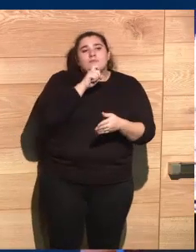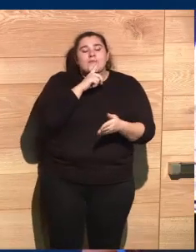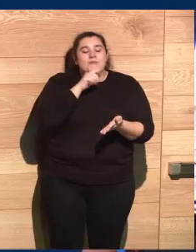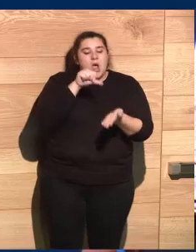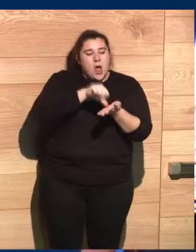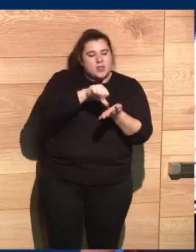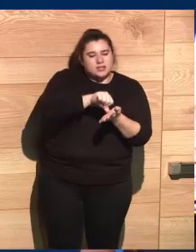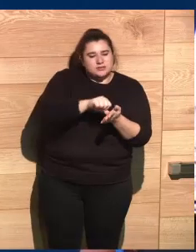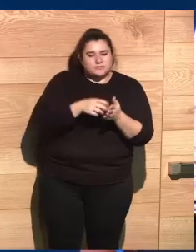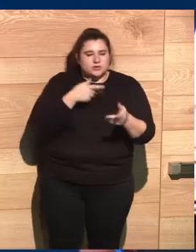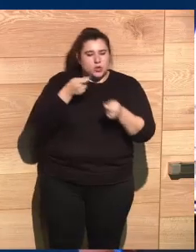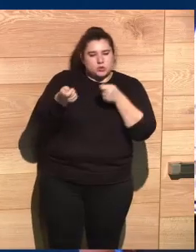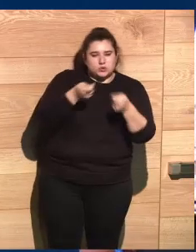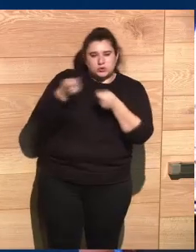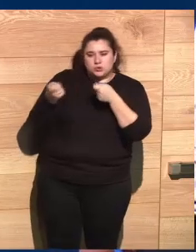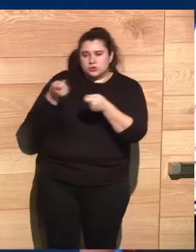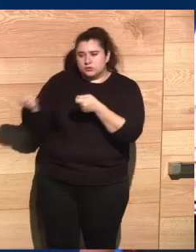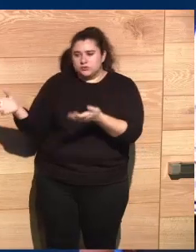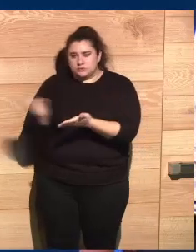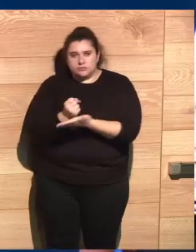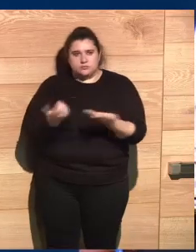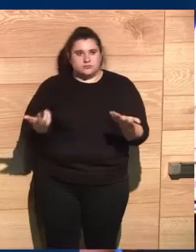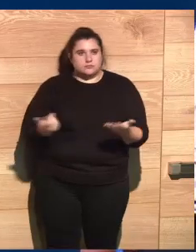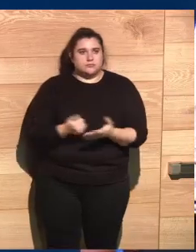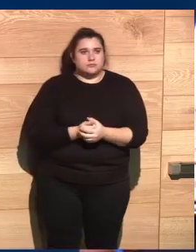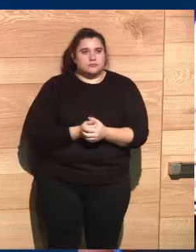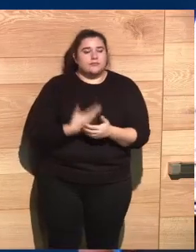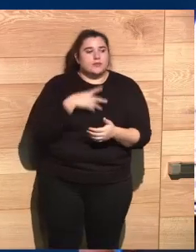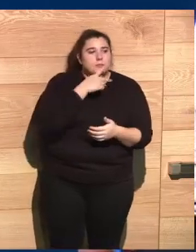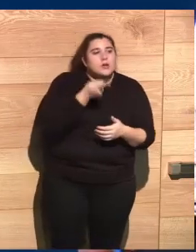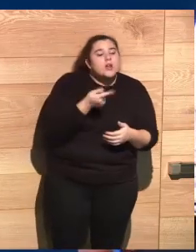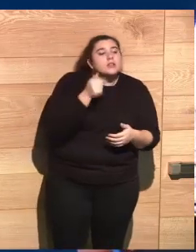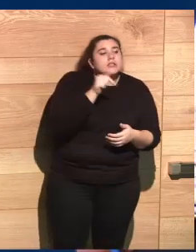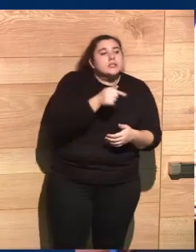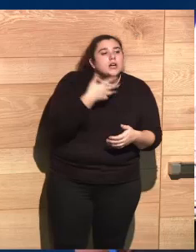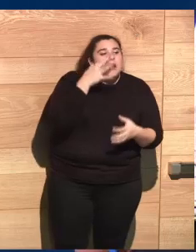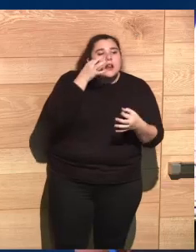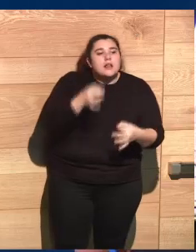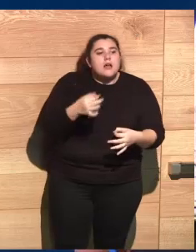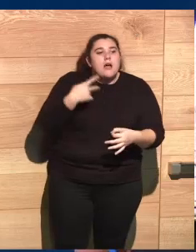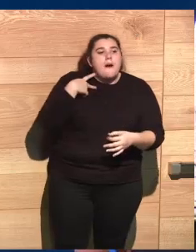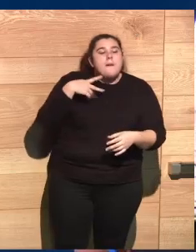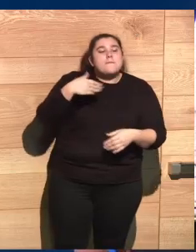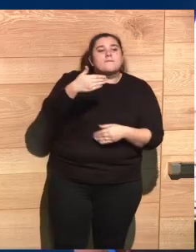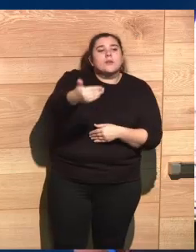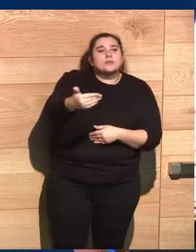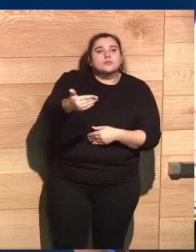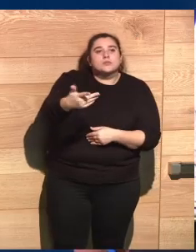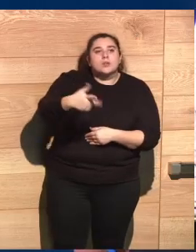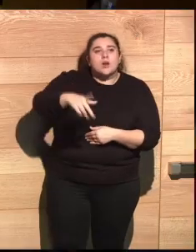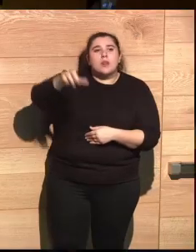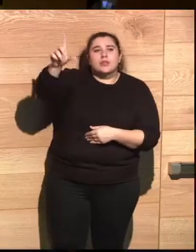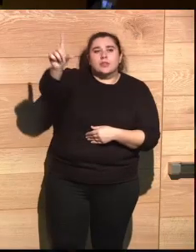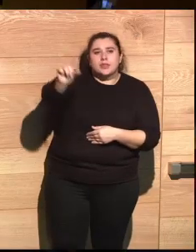Internet de las cosas que hablan de ti a tus espaldas, ¿no? Claro, entonces sería que la realidad virtual, a cabo del tiempo, bajaría mucho